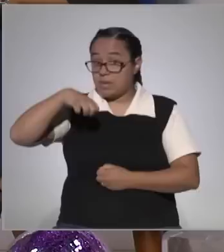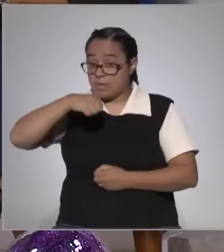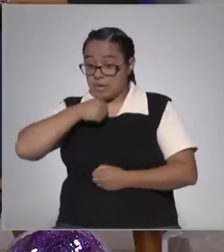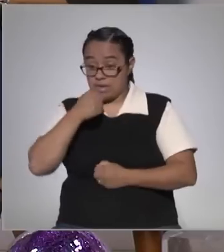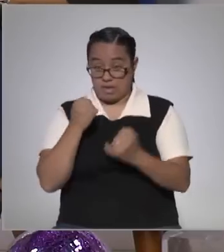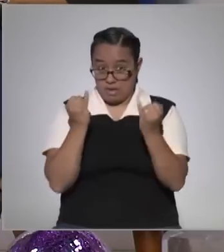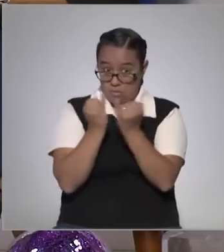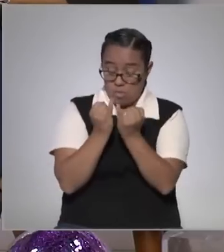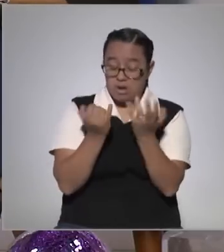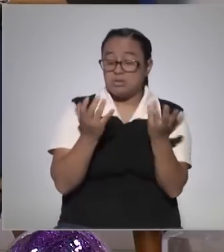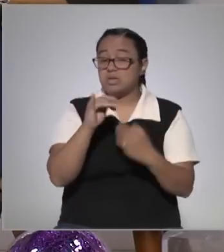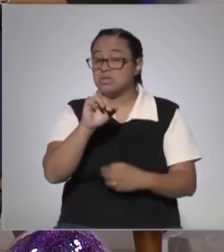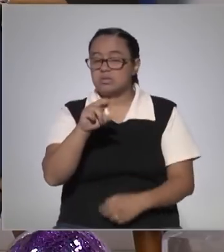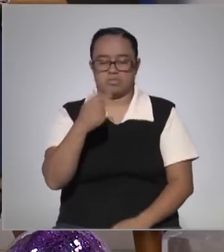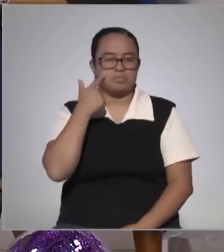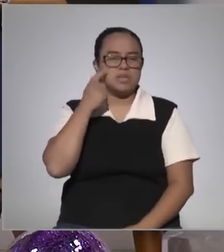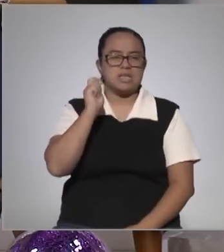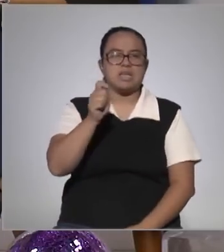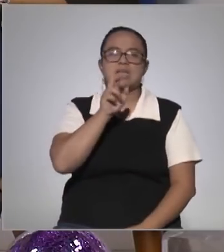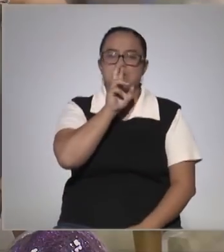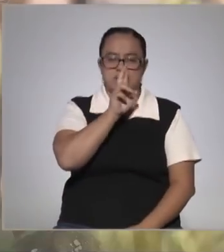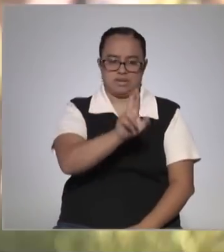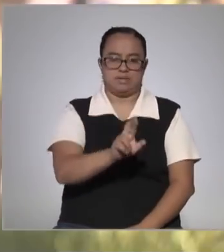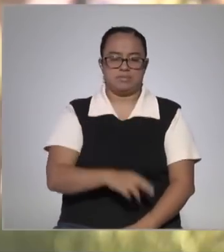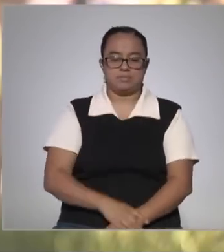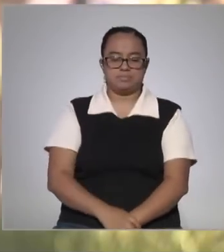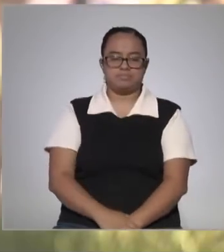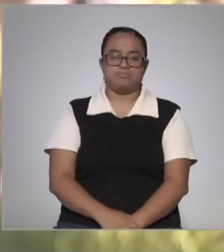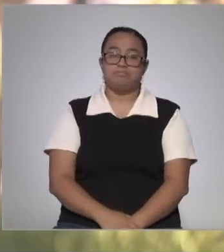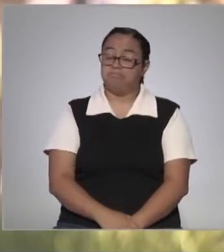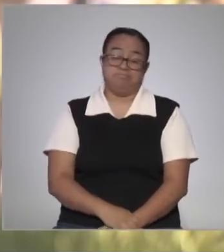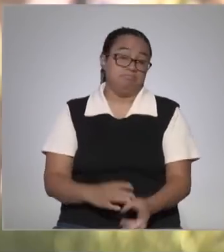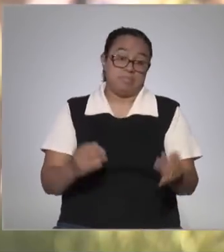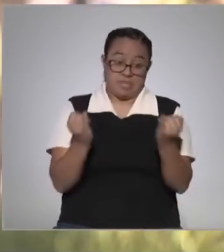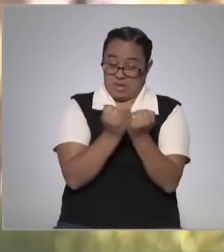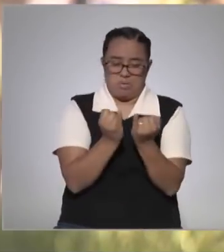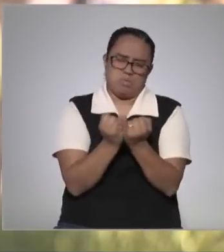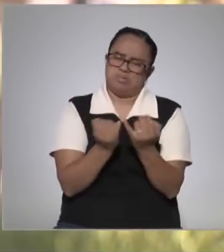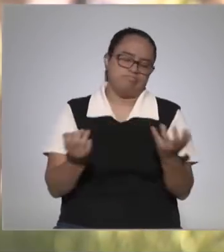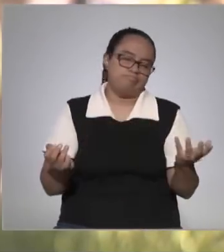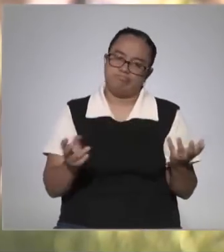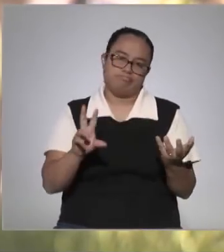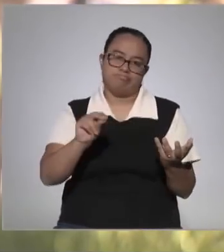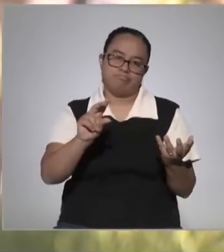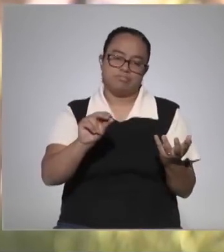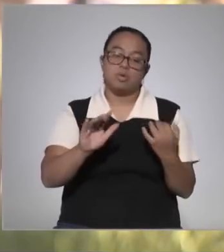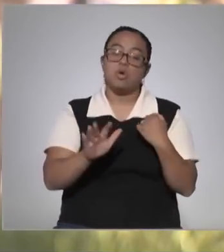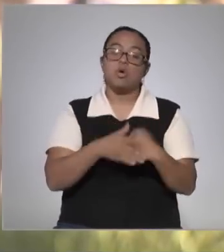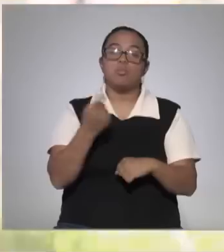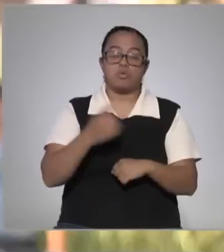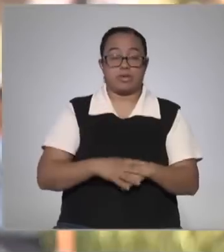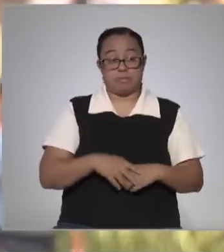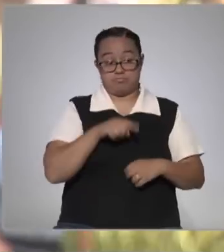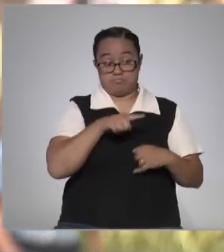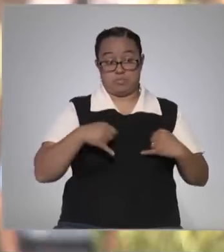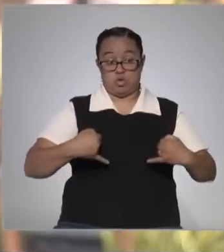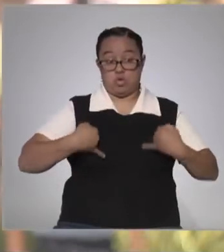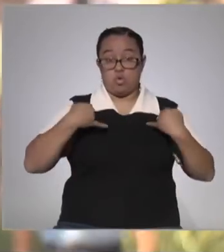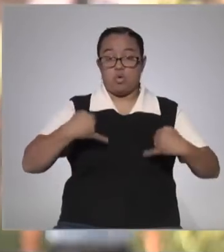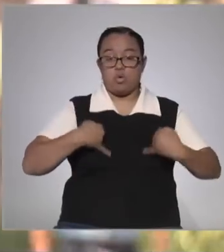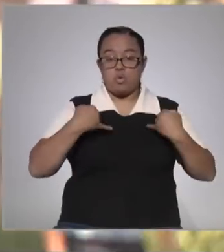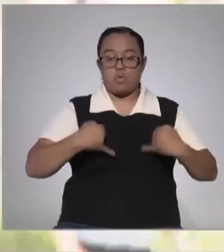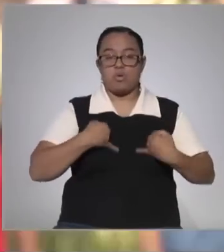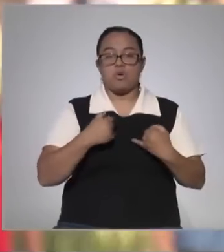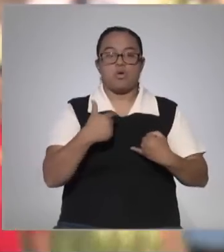las respuestas y las comentamos. No, no es igual, porque cuando estamos jóvenes somos más que